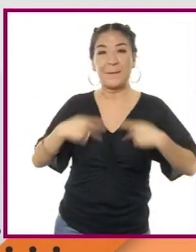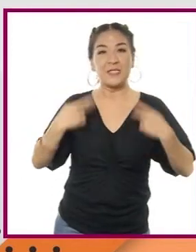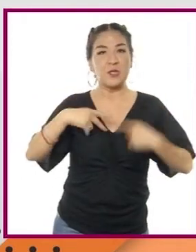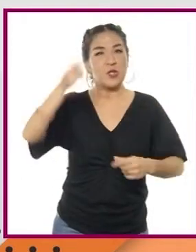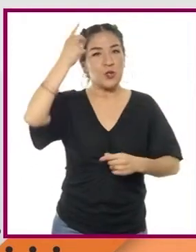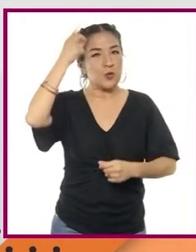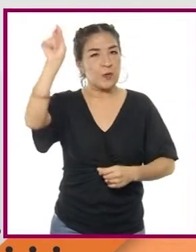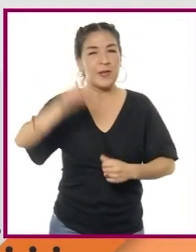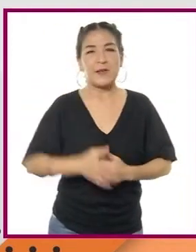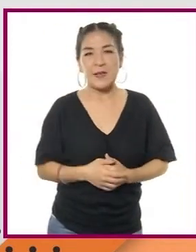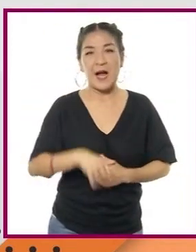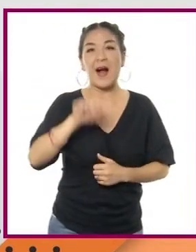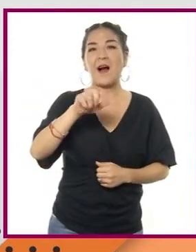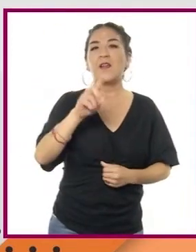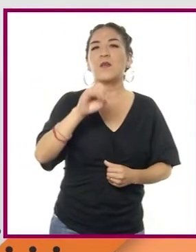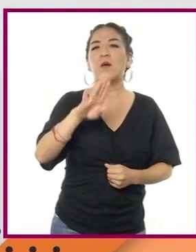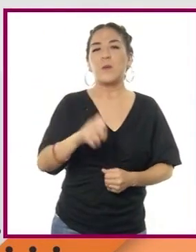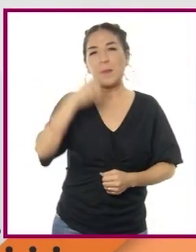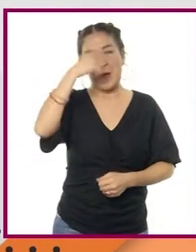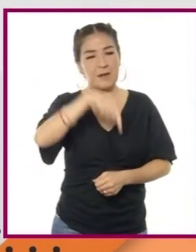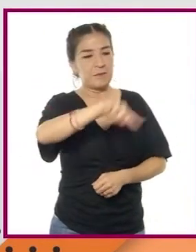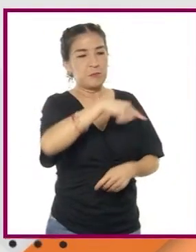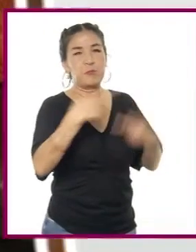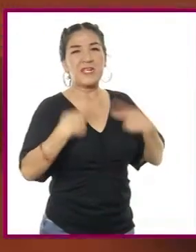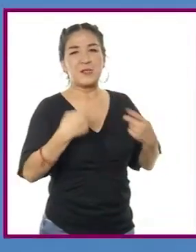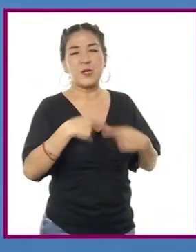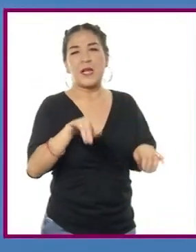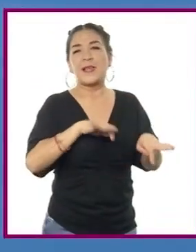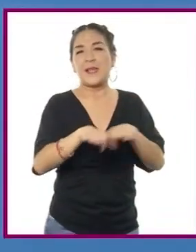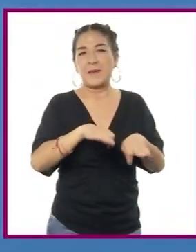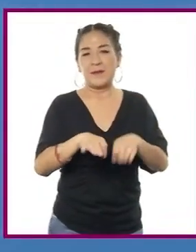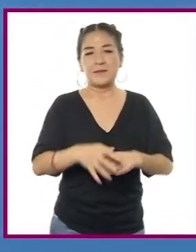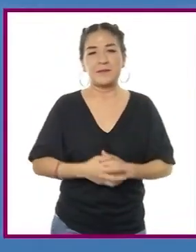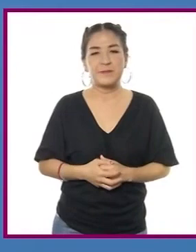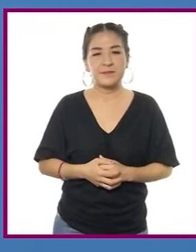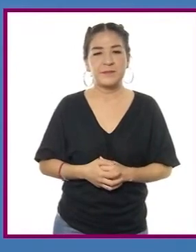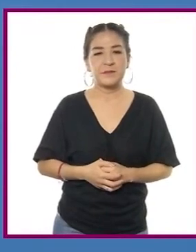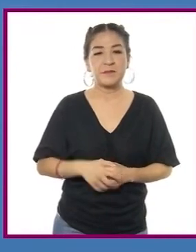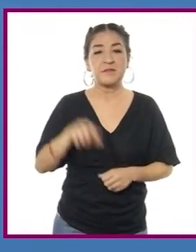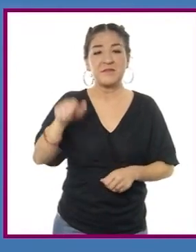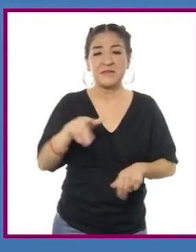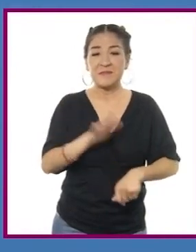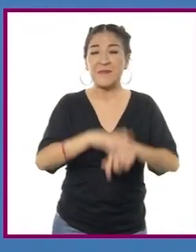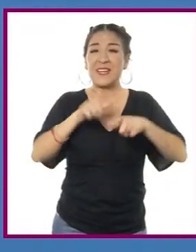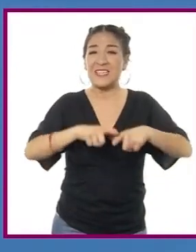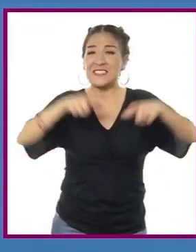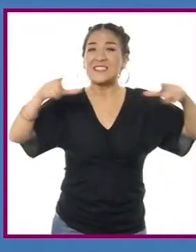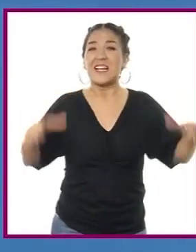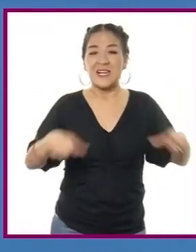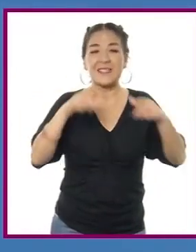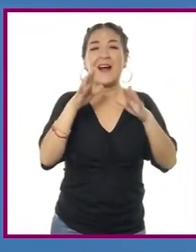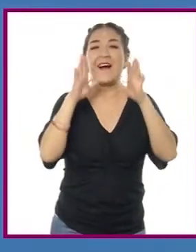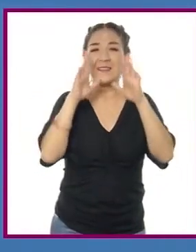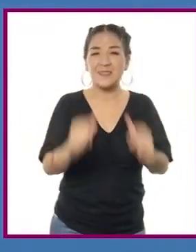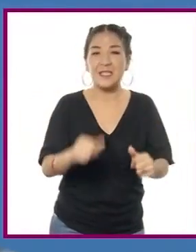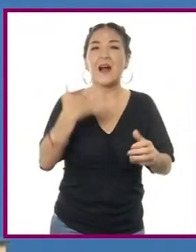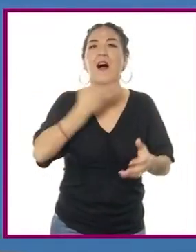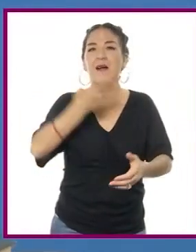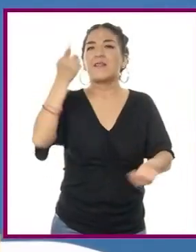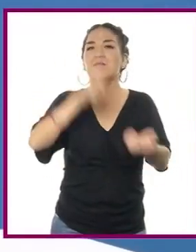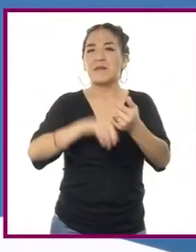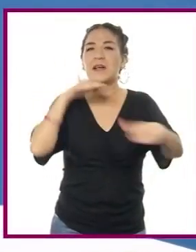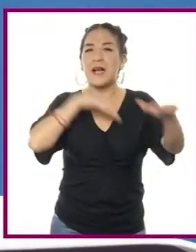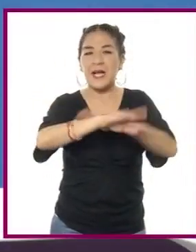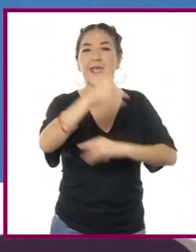de adobe para sus trabajadores. Las grandes haciendas contaban con tiendas en las que se vendía